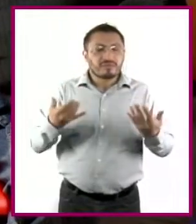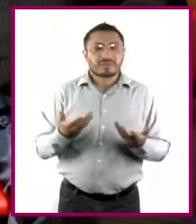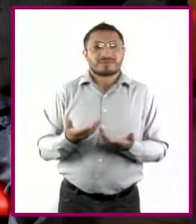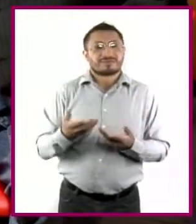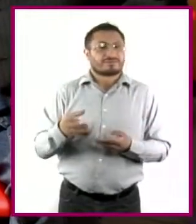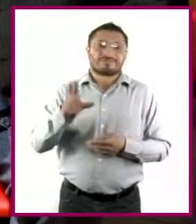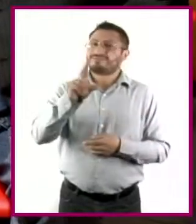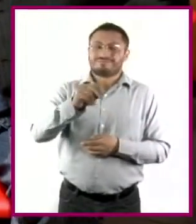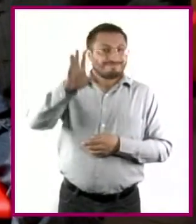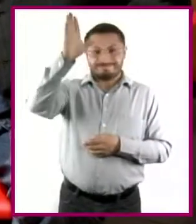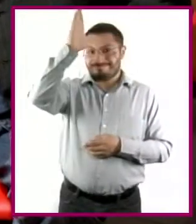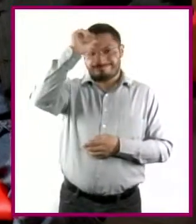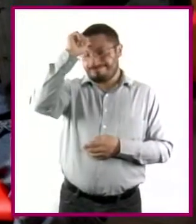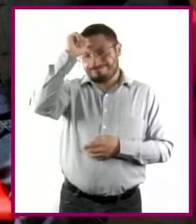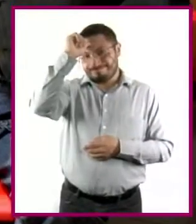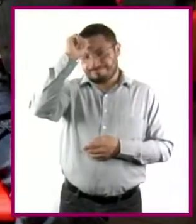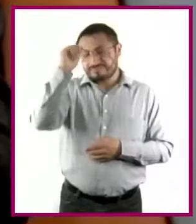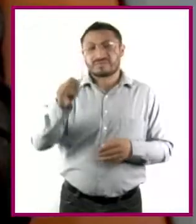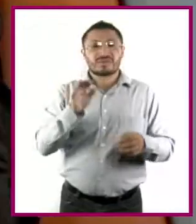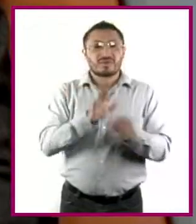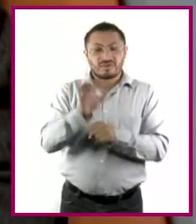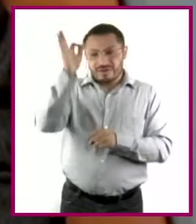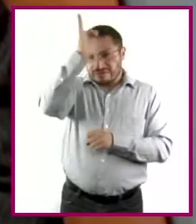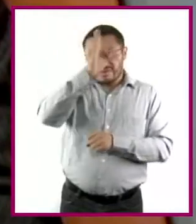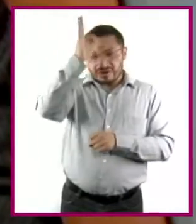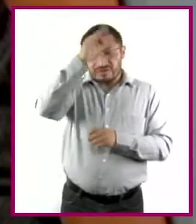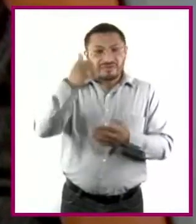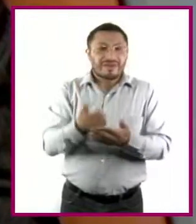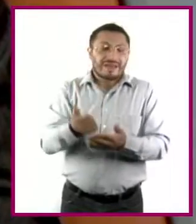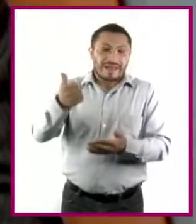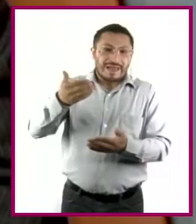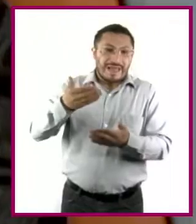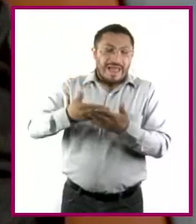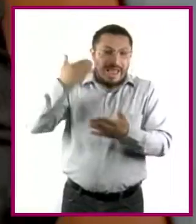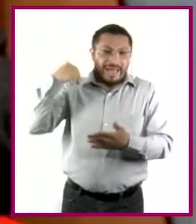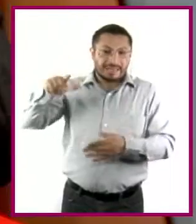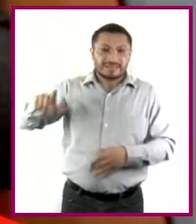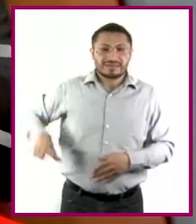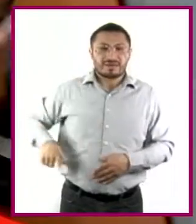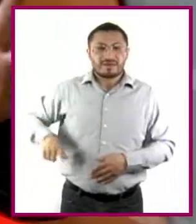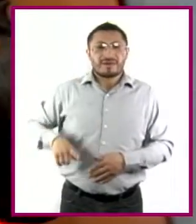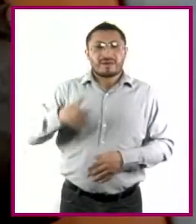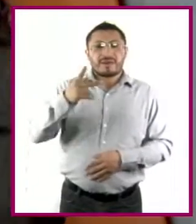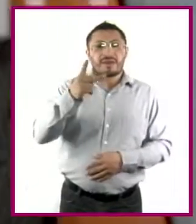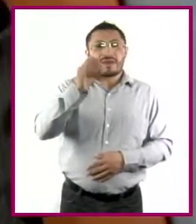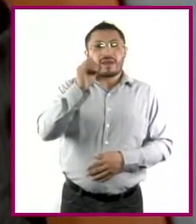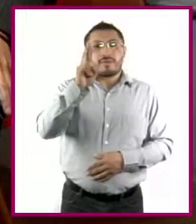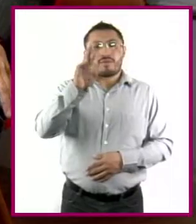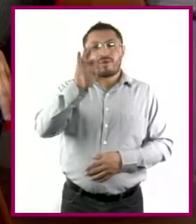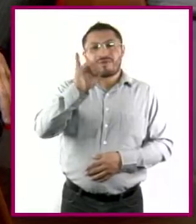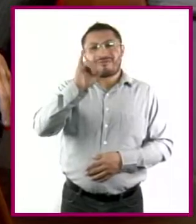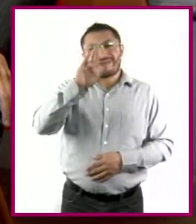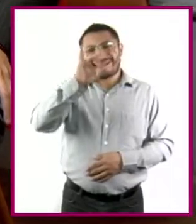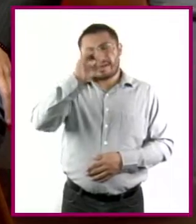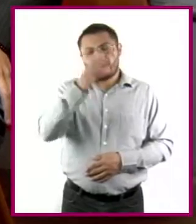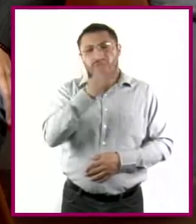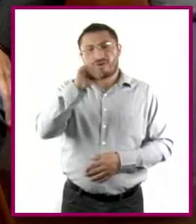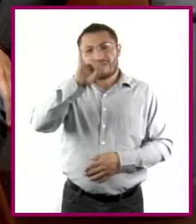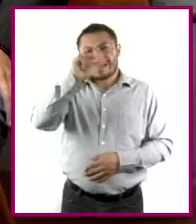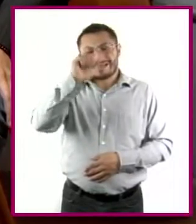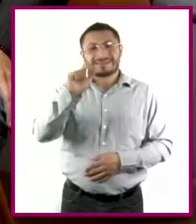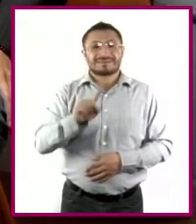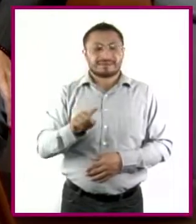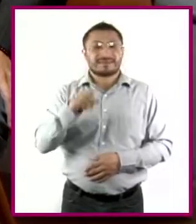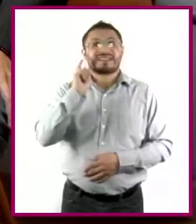en desacuerdo con la filosofía que legitimaba la dictadura de Porfirio Díaz, o sea, el positivismo. Ah, claro.